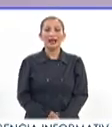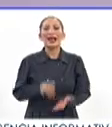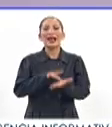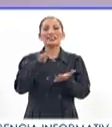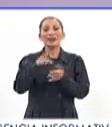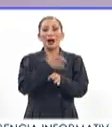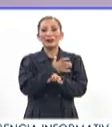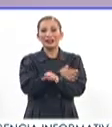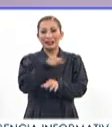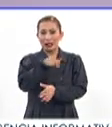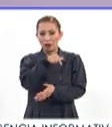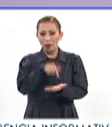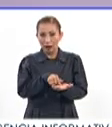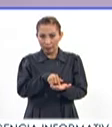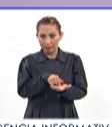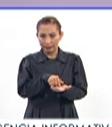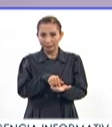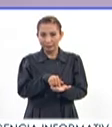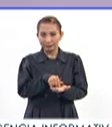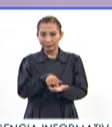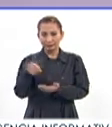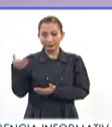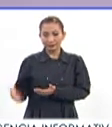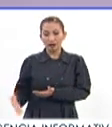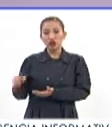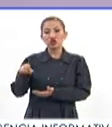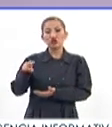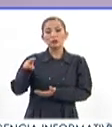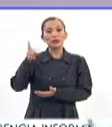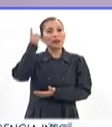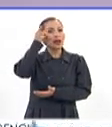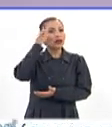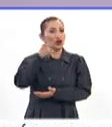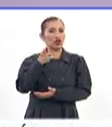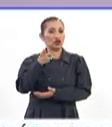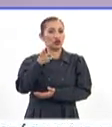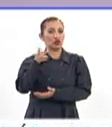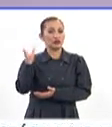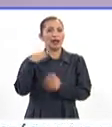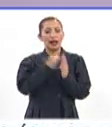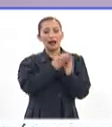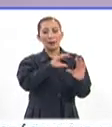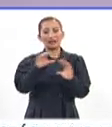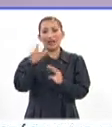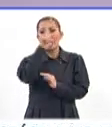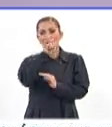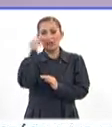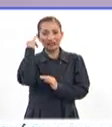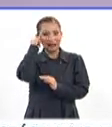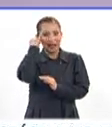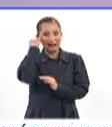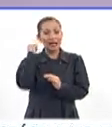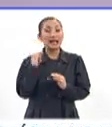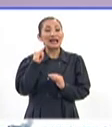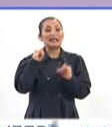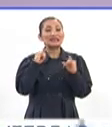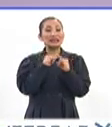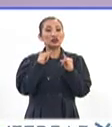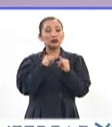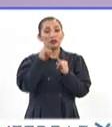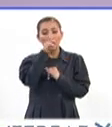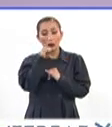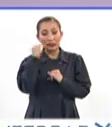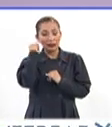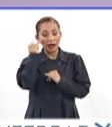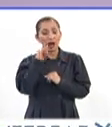Agradecemos que nos acompañe en el estudio el subdirector de capacitación de lenguas indígenas del Instituto Nacional de Lenguas Indígenas,